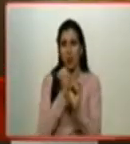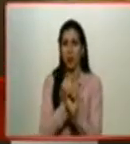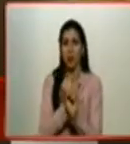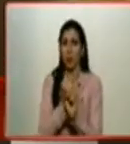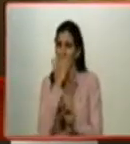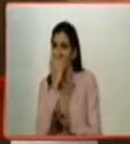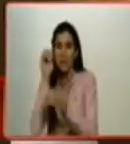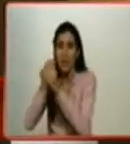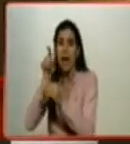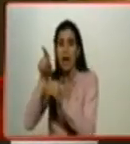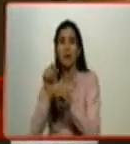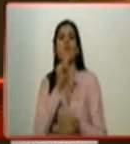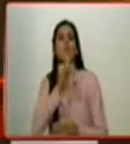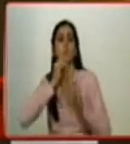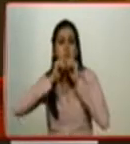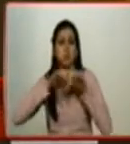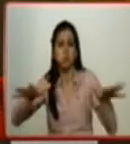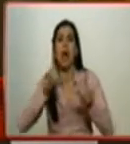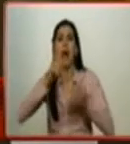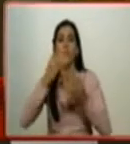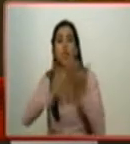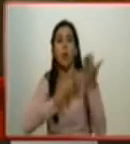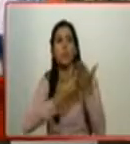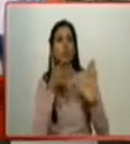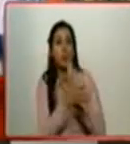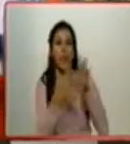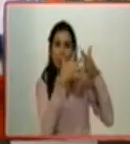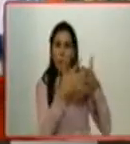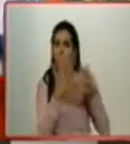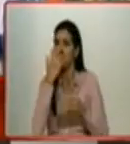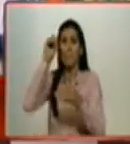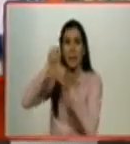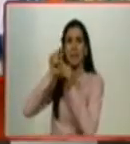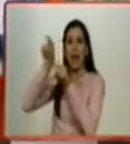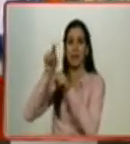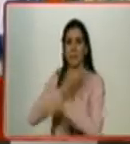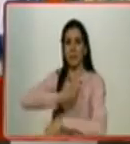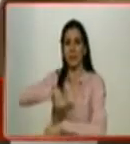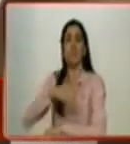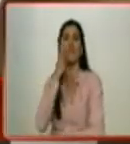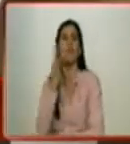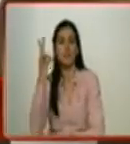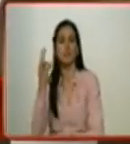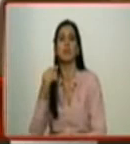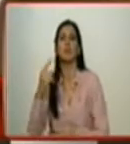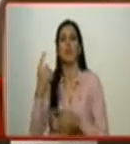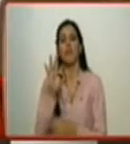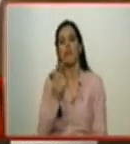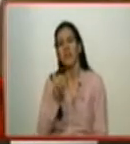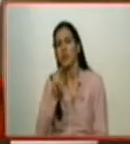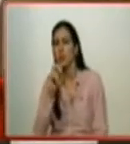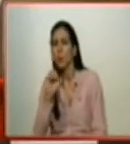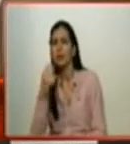espionaje, Wikileaks publicó una primera serie de documentos sobre el espionaje estadounidense a los presidentes franceses François Hollande,